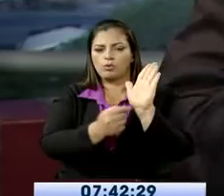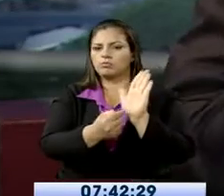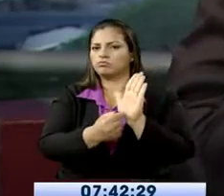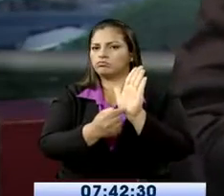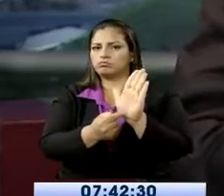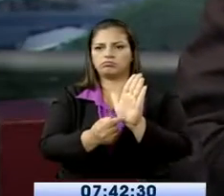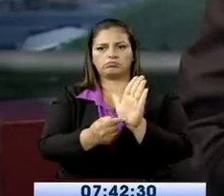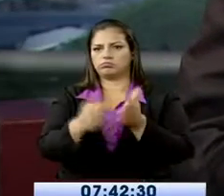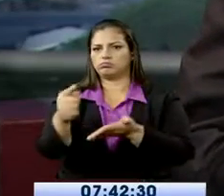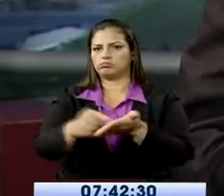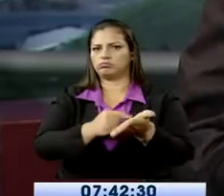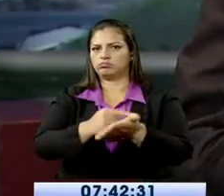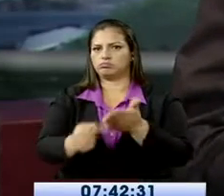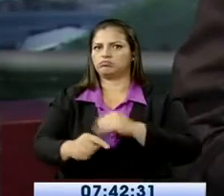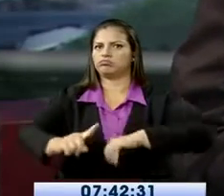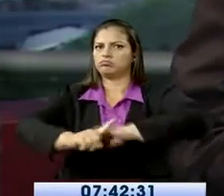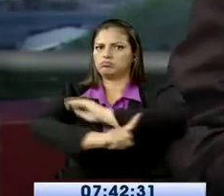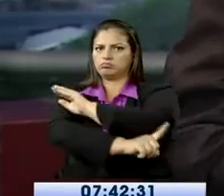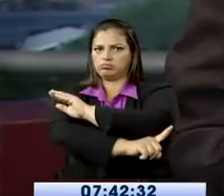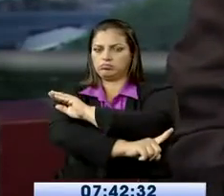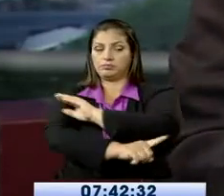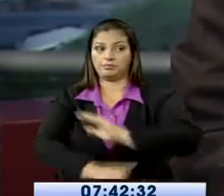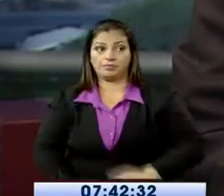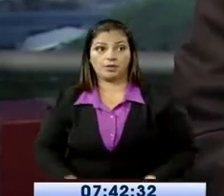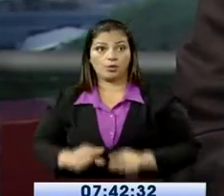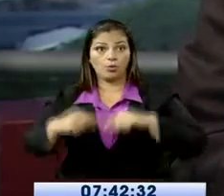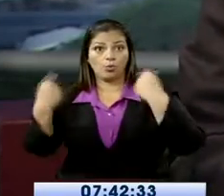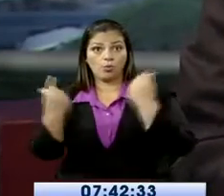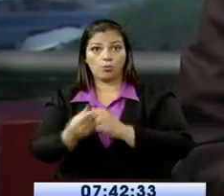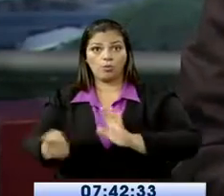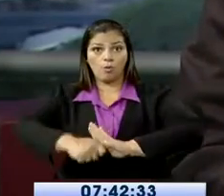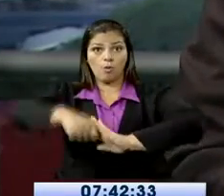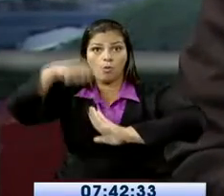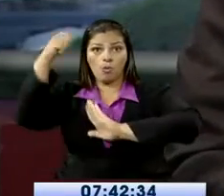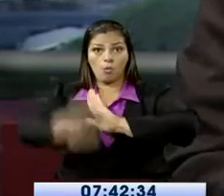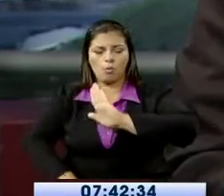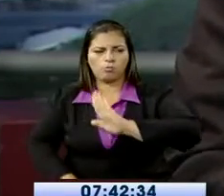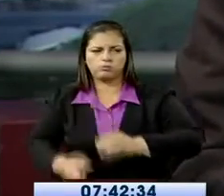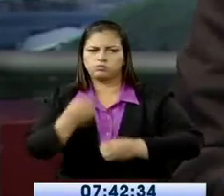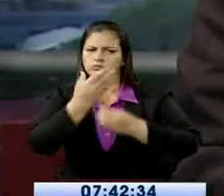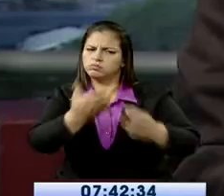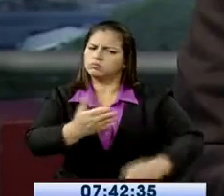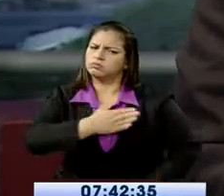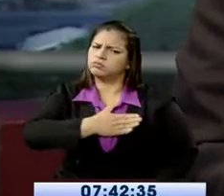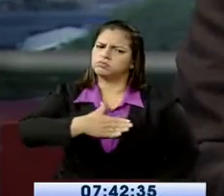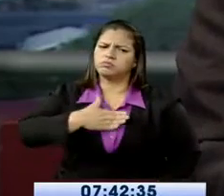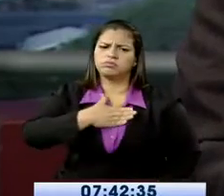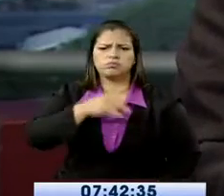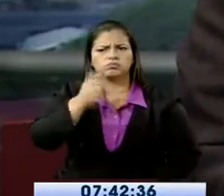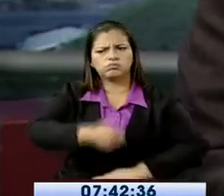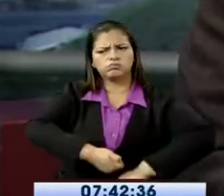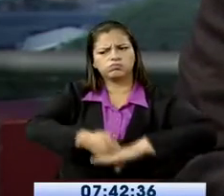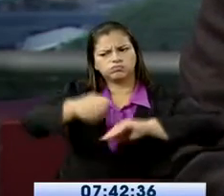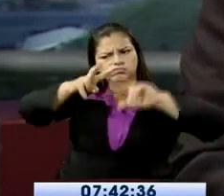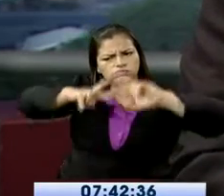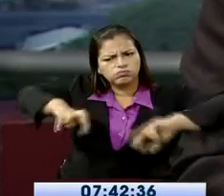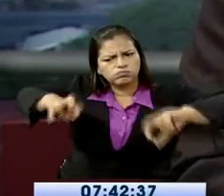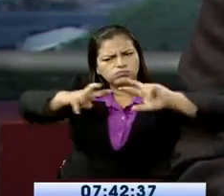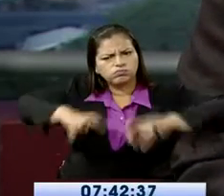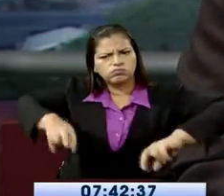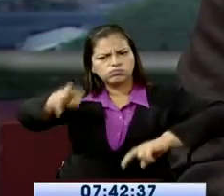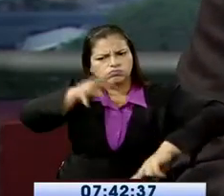solicitan nuevas regulaciones en el ámbito legal y de la seguridad bancaria para combatir este tipo de actos delictivos.